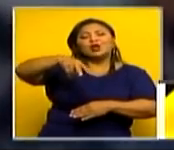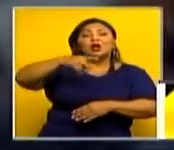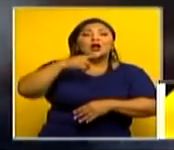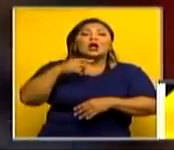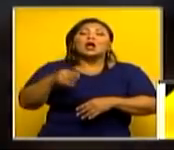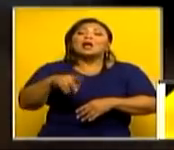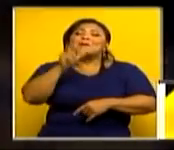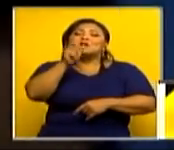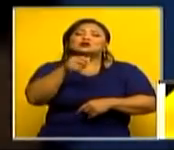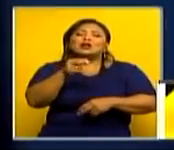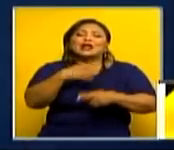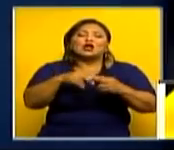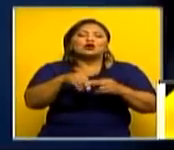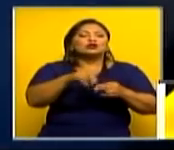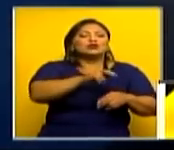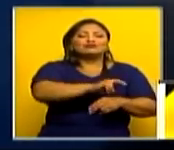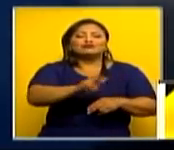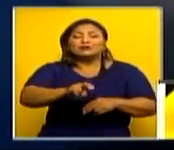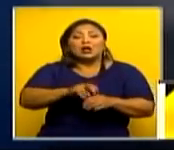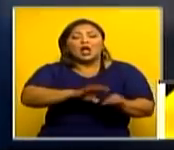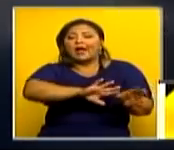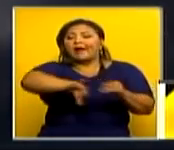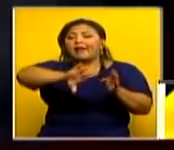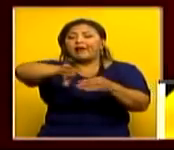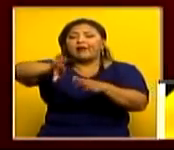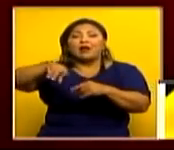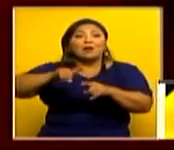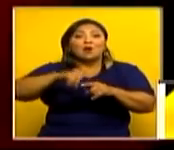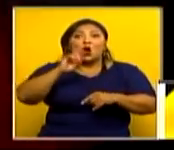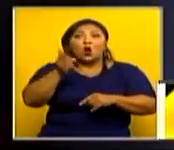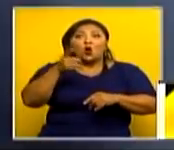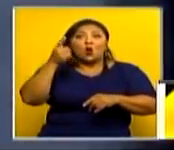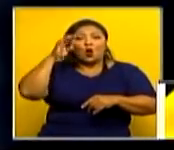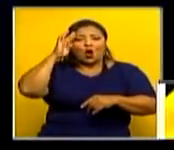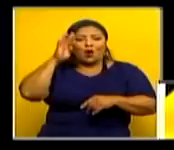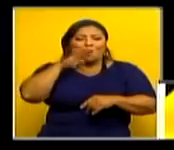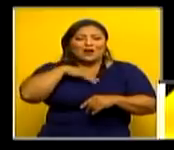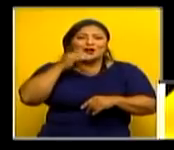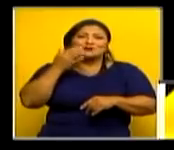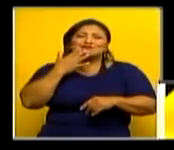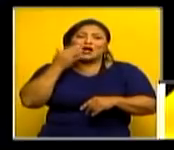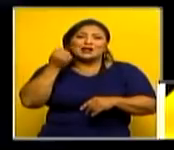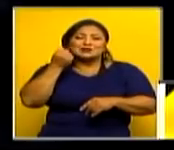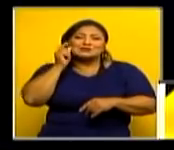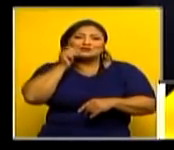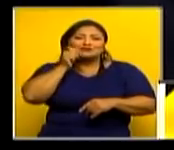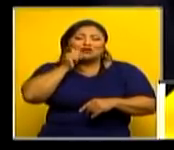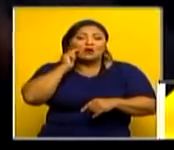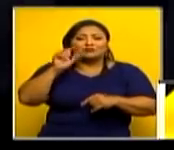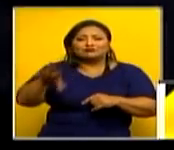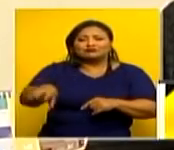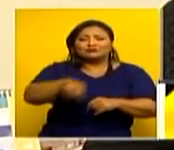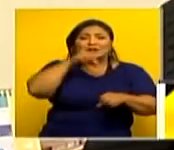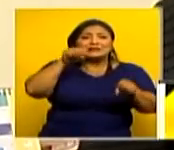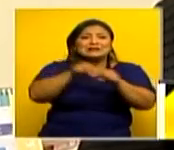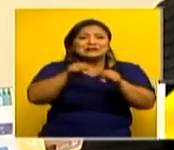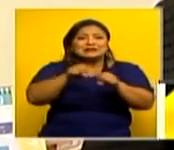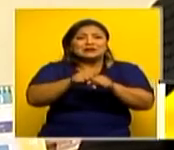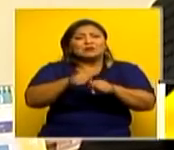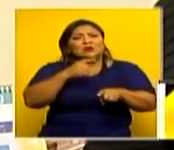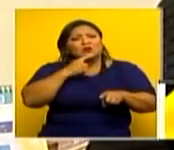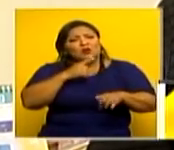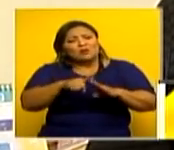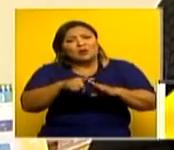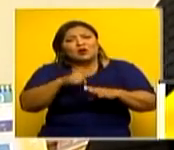todos los informales de la zona. Uno de ellos coge unos zapatos y los mete a la camioneta, pese al reclamo de algunos. Esa mercadería puede